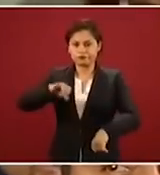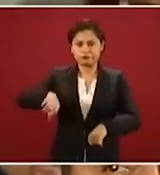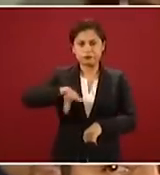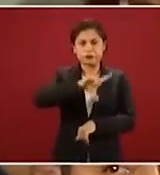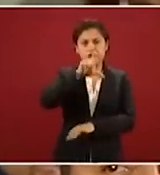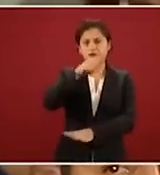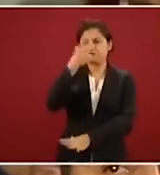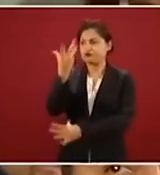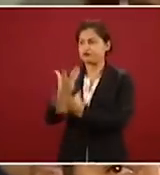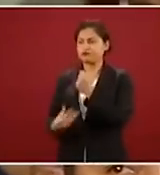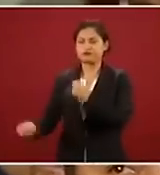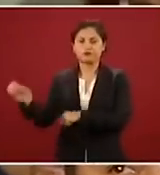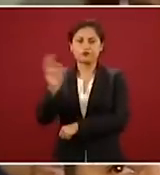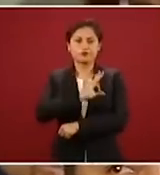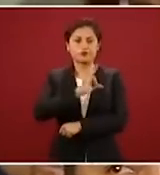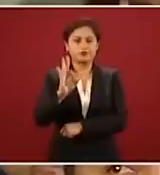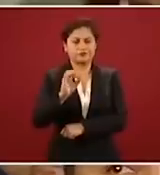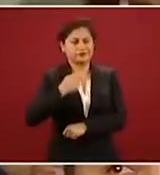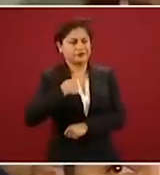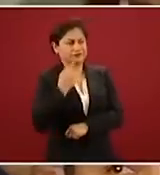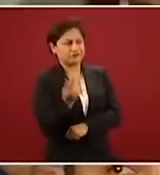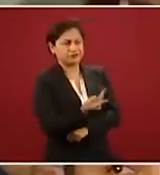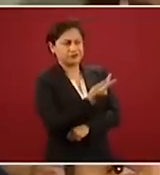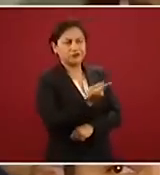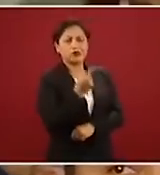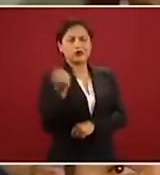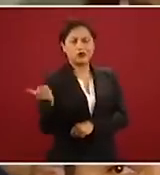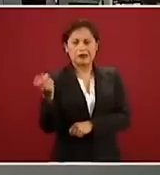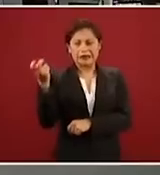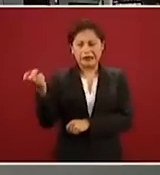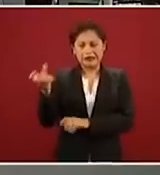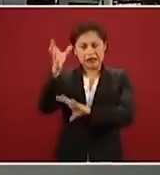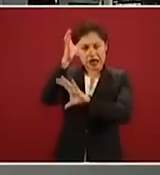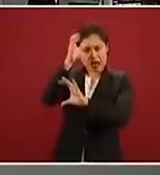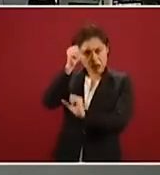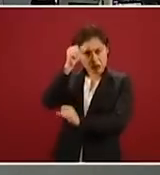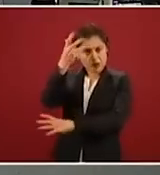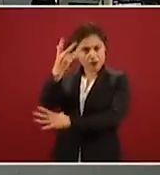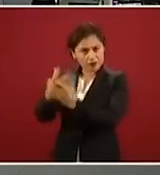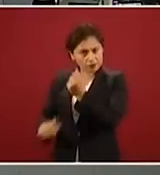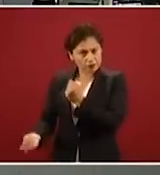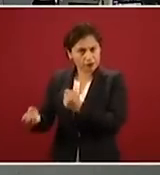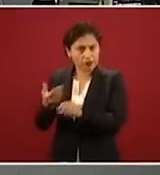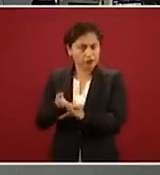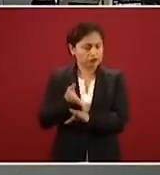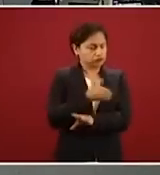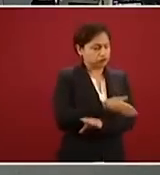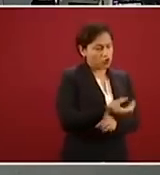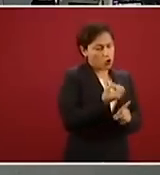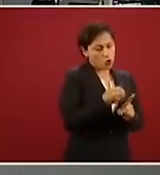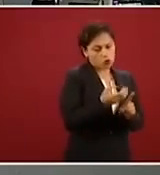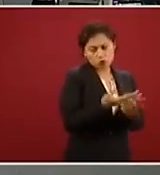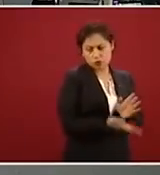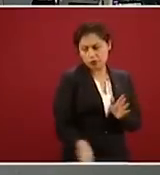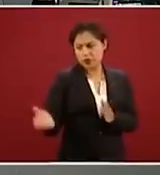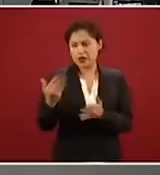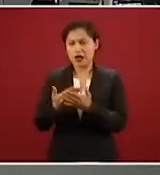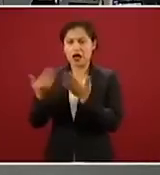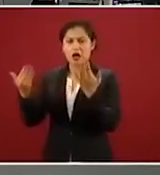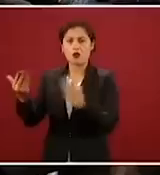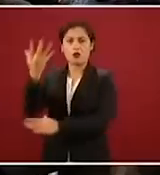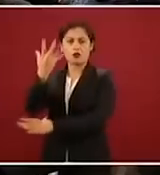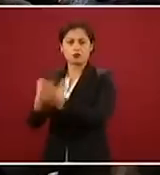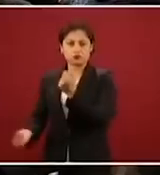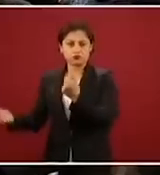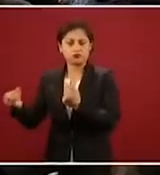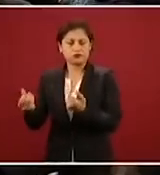estaría llegando esta fuga pactada? Porque, bueno, desde octubre hasta estos días que se logra fugar este. ¿Qué opinión le merece este